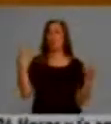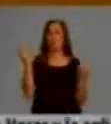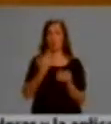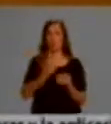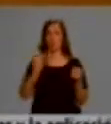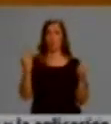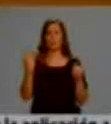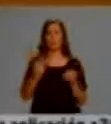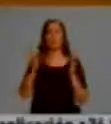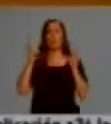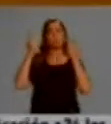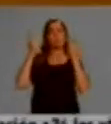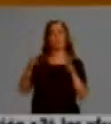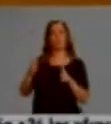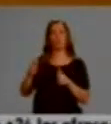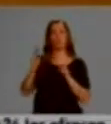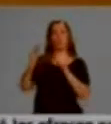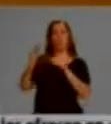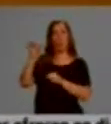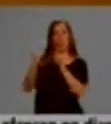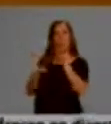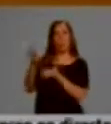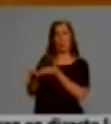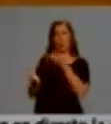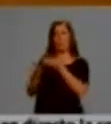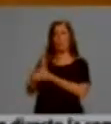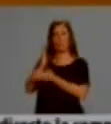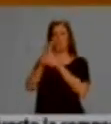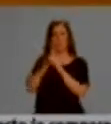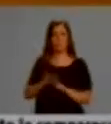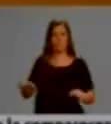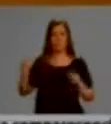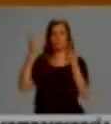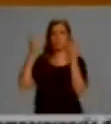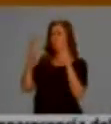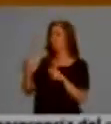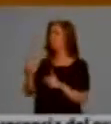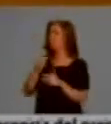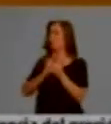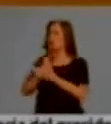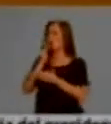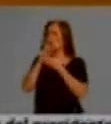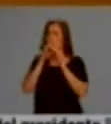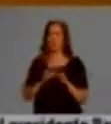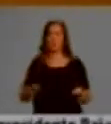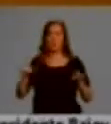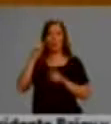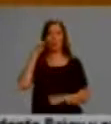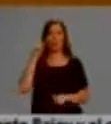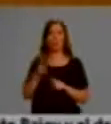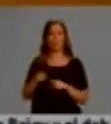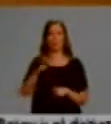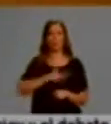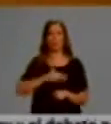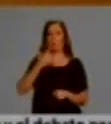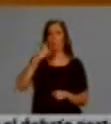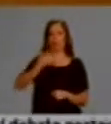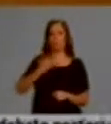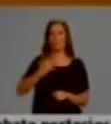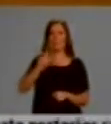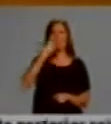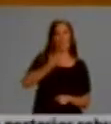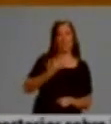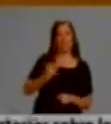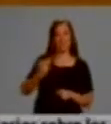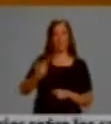comprometamos a dejar trabajar a la justicia, sin interferencias ni cortapisas, para que delimite lo real de lo falso,